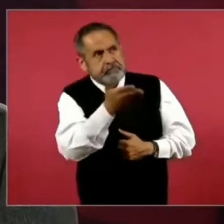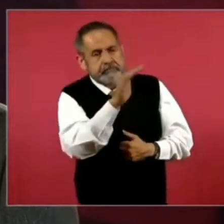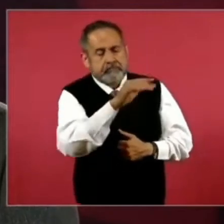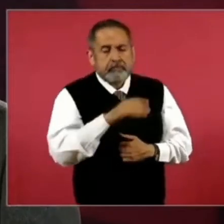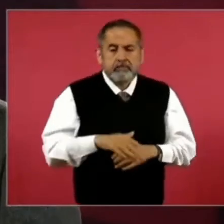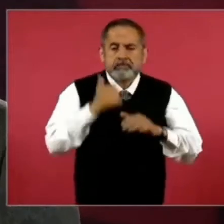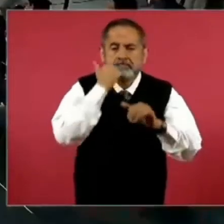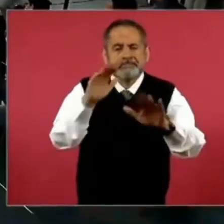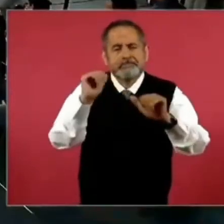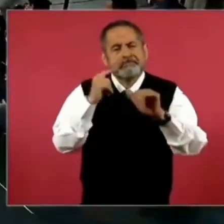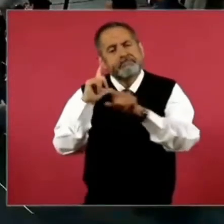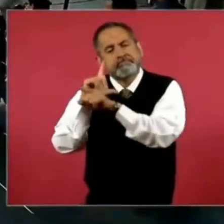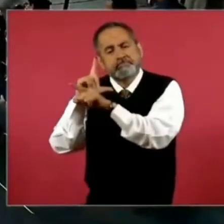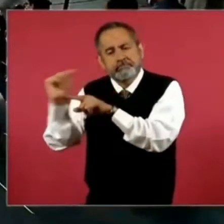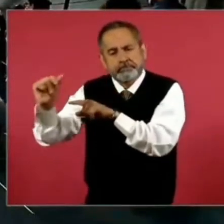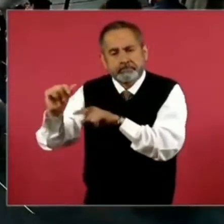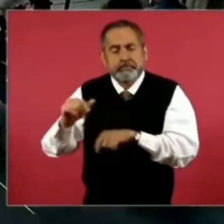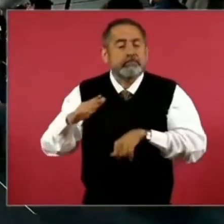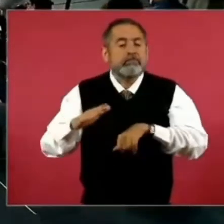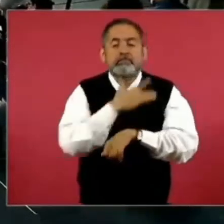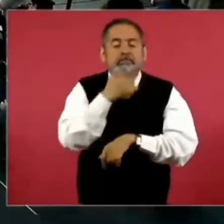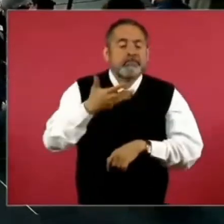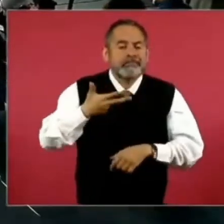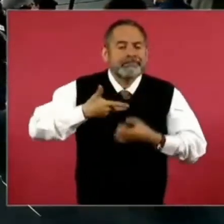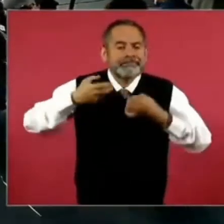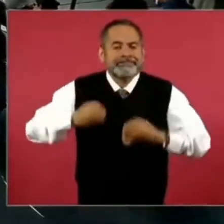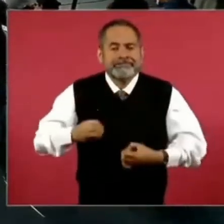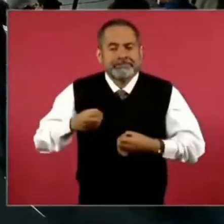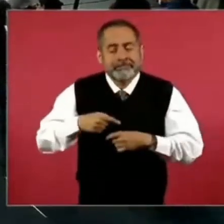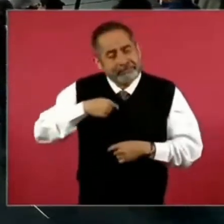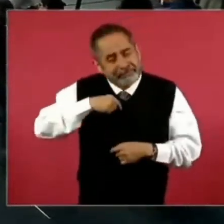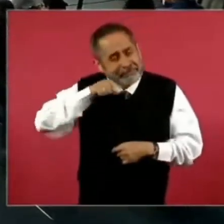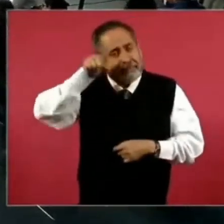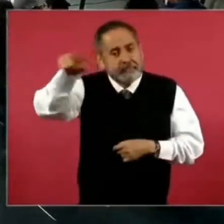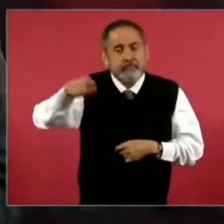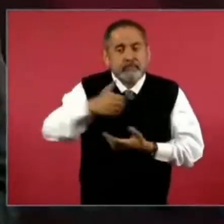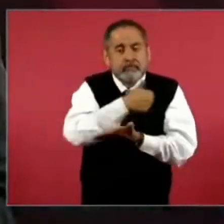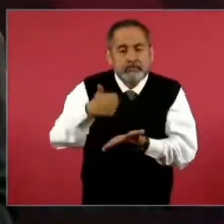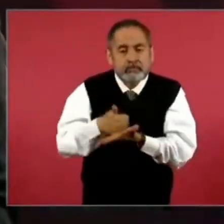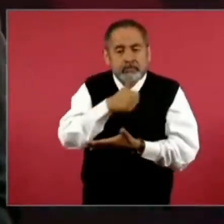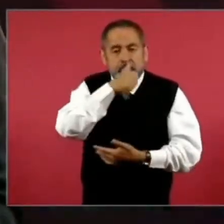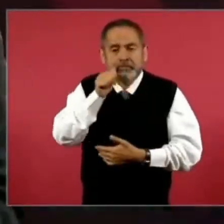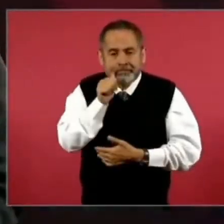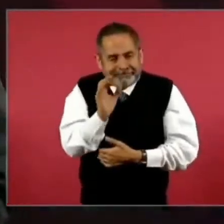Me voy a ir porque voy hasta Ciudad Juárez, precisamente,